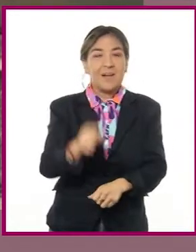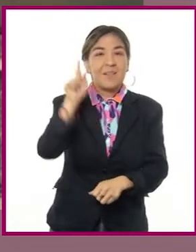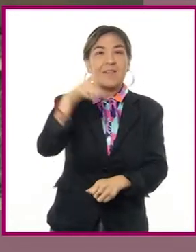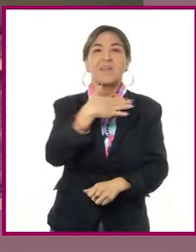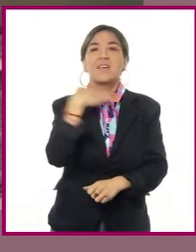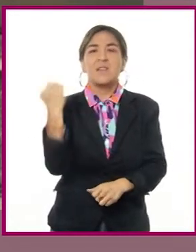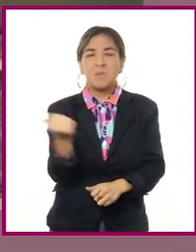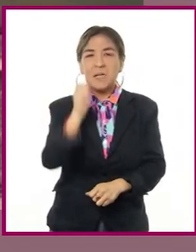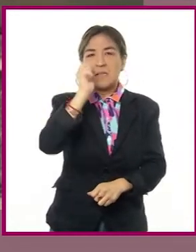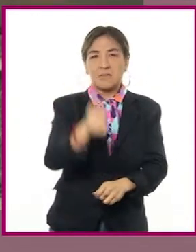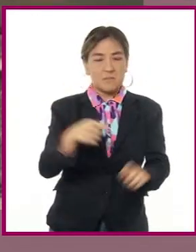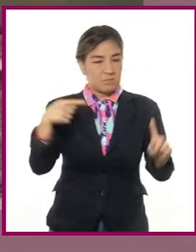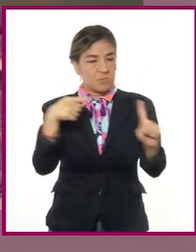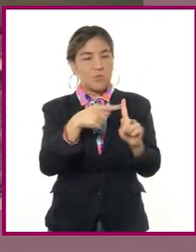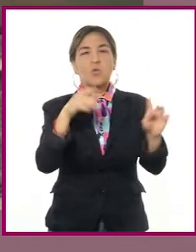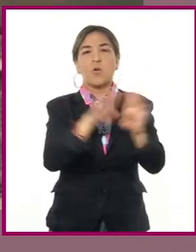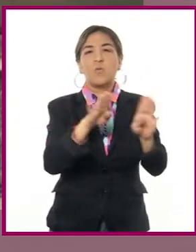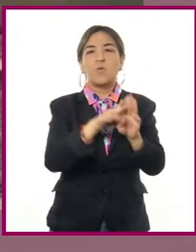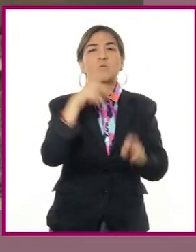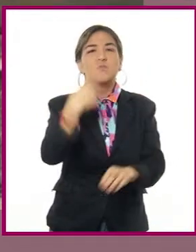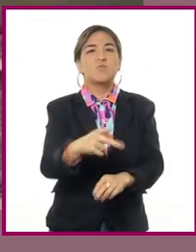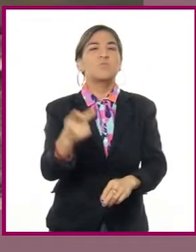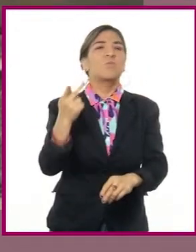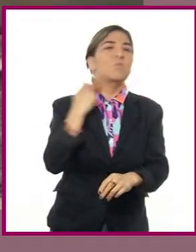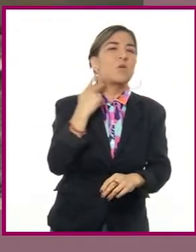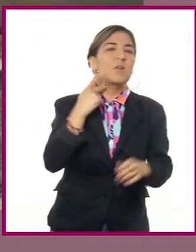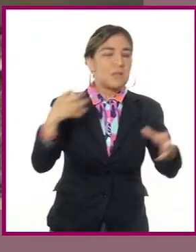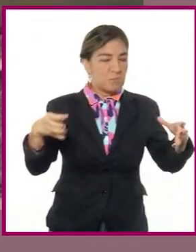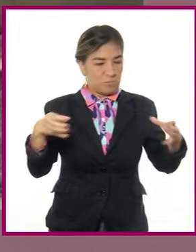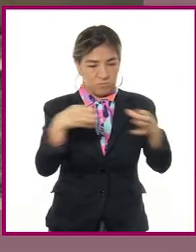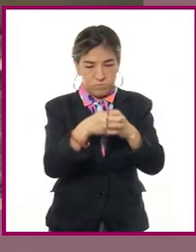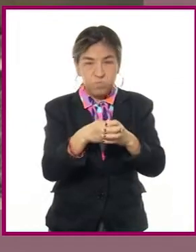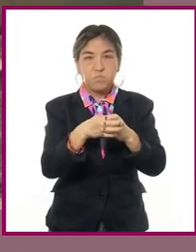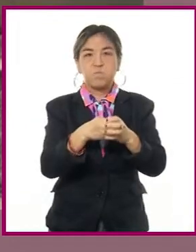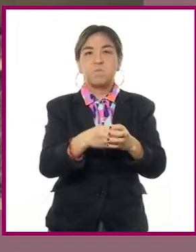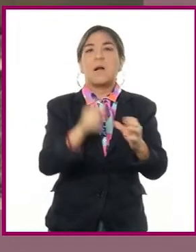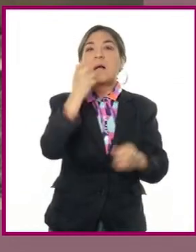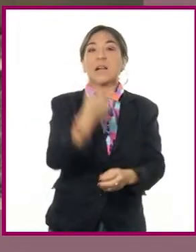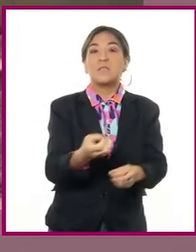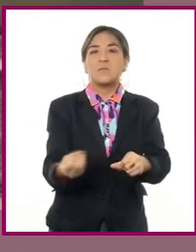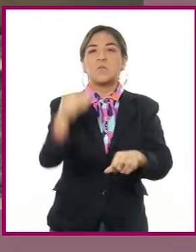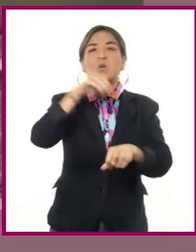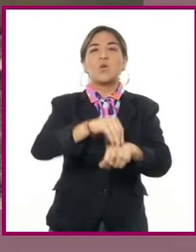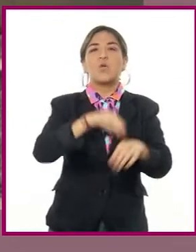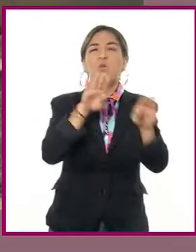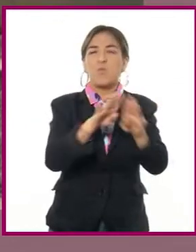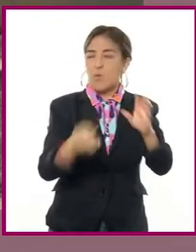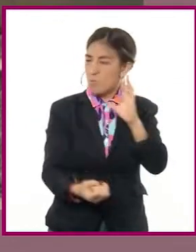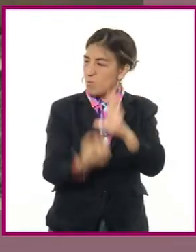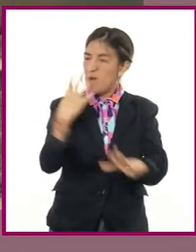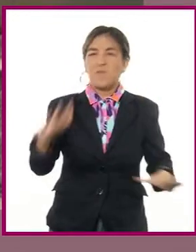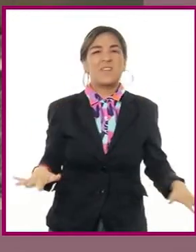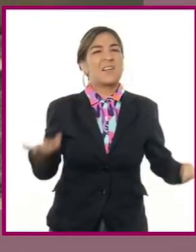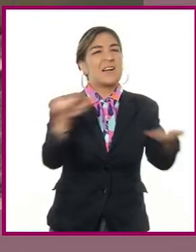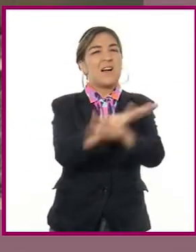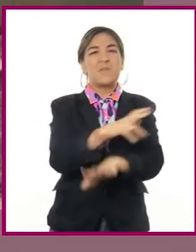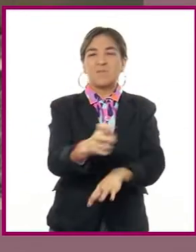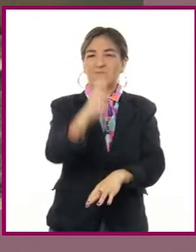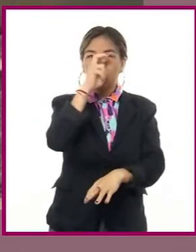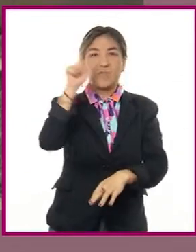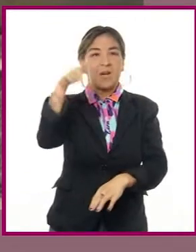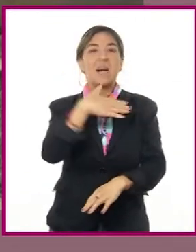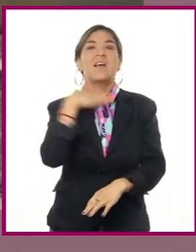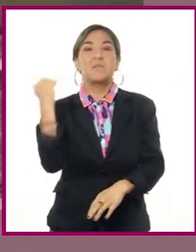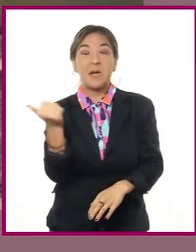formar un partido político que iba a cimbrar toda la estructura alemana y luego la de